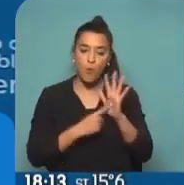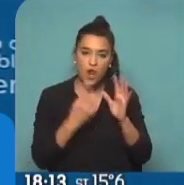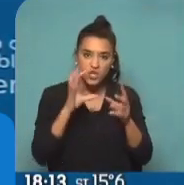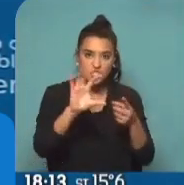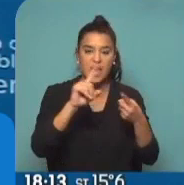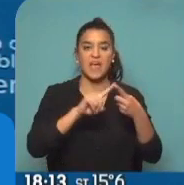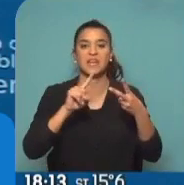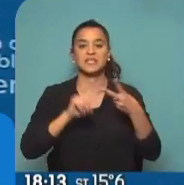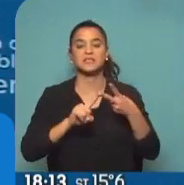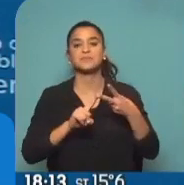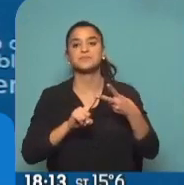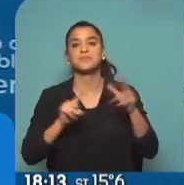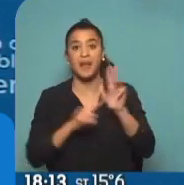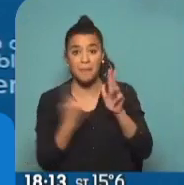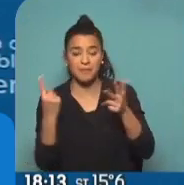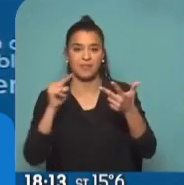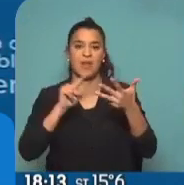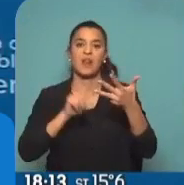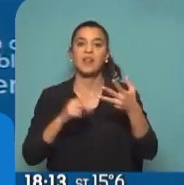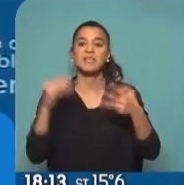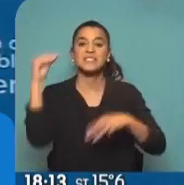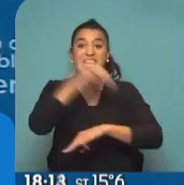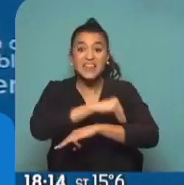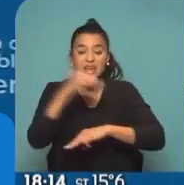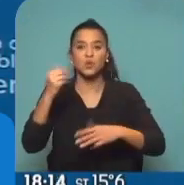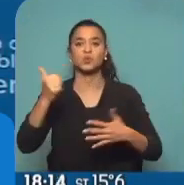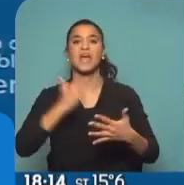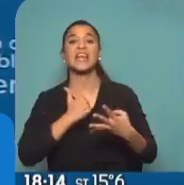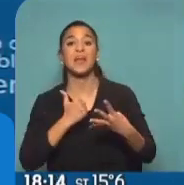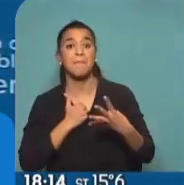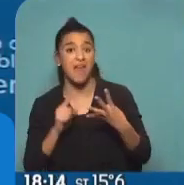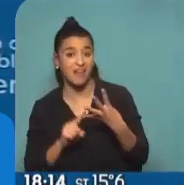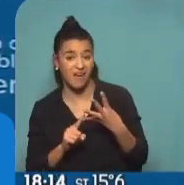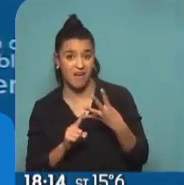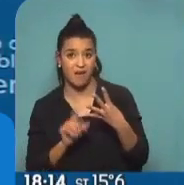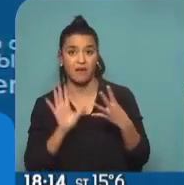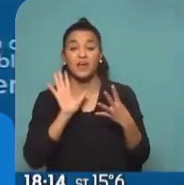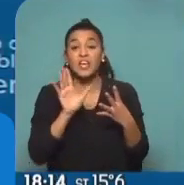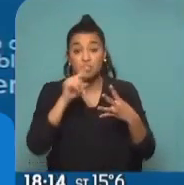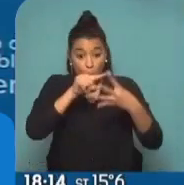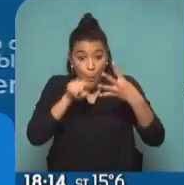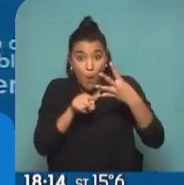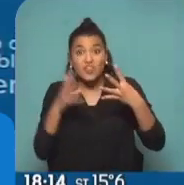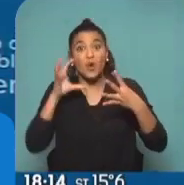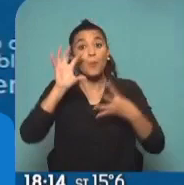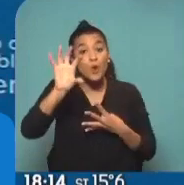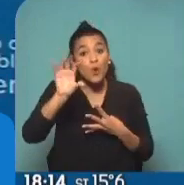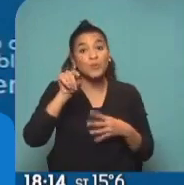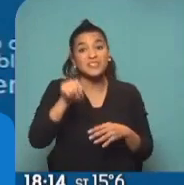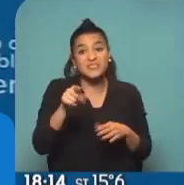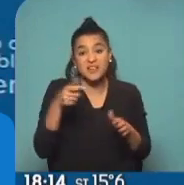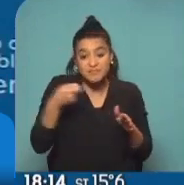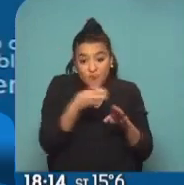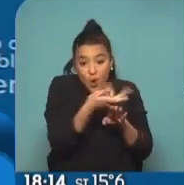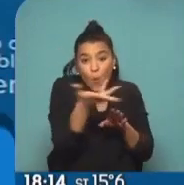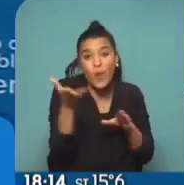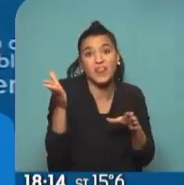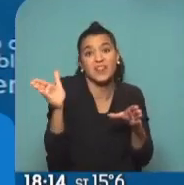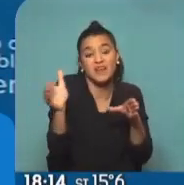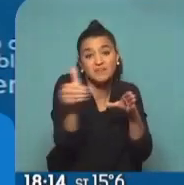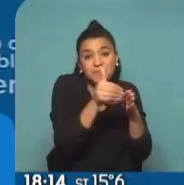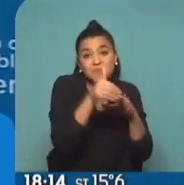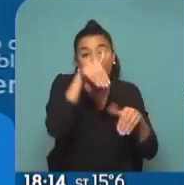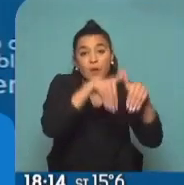la Provincia de Buenos Aires, Santa Cruz y Catamarca. Lo que sí suponemos es que estas 4 provincias, el escrutinio de mesa va a ser